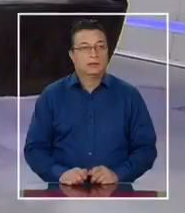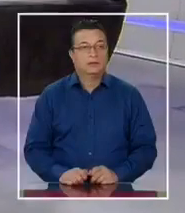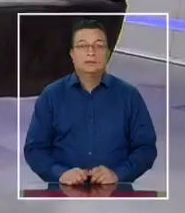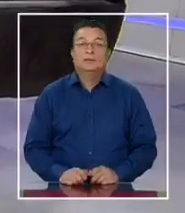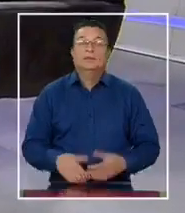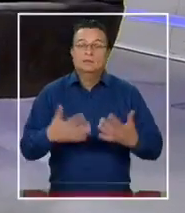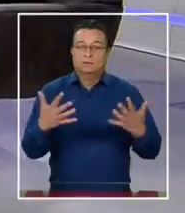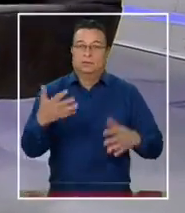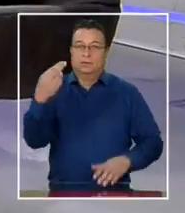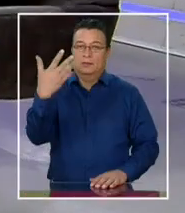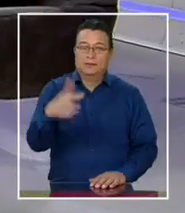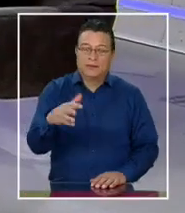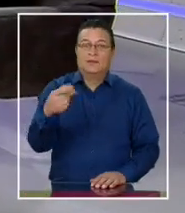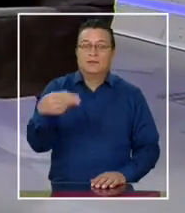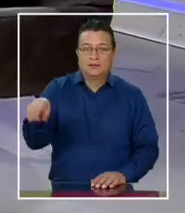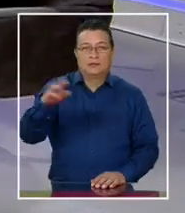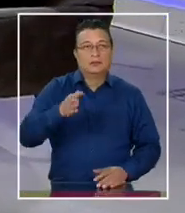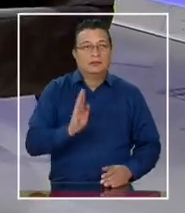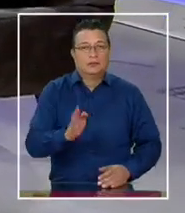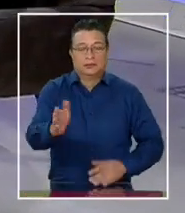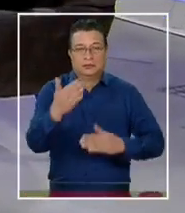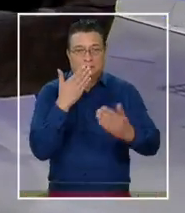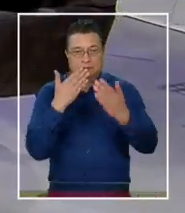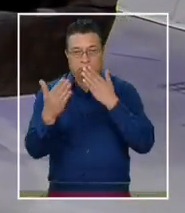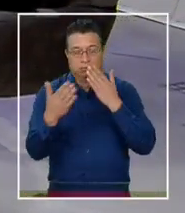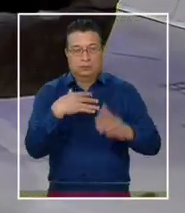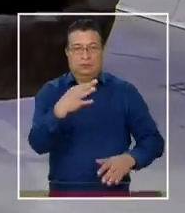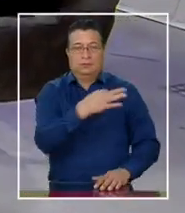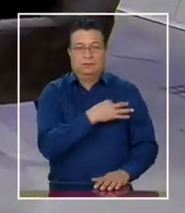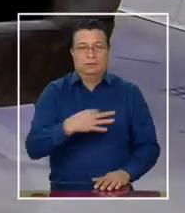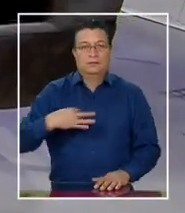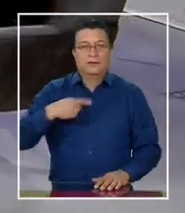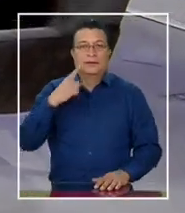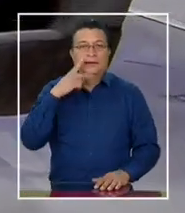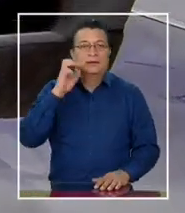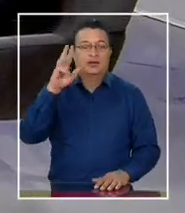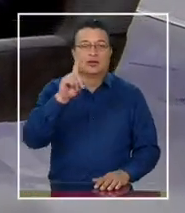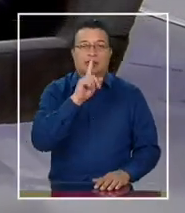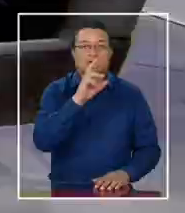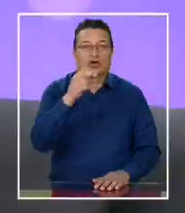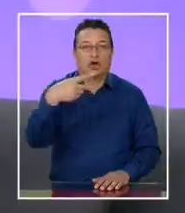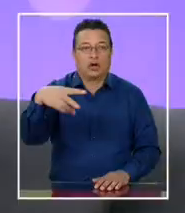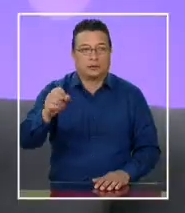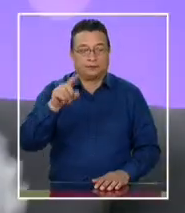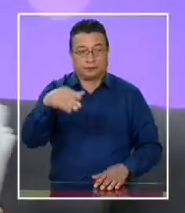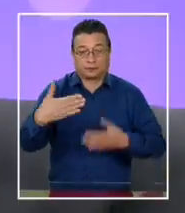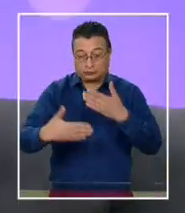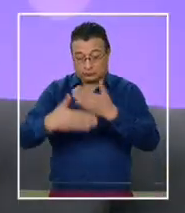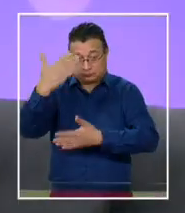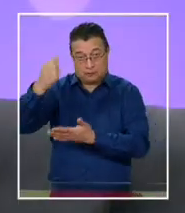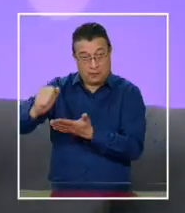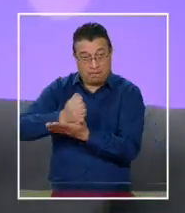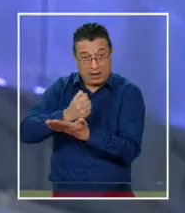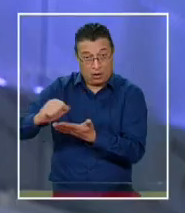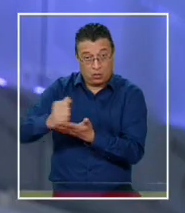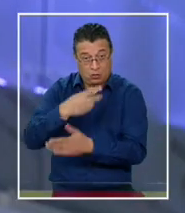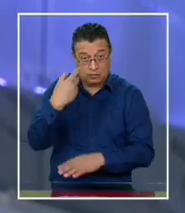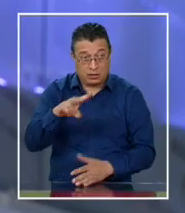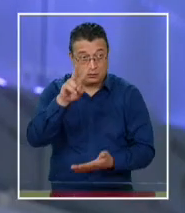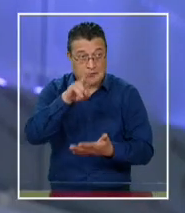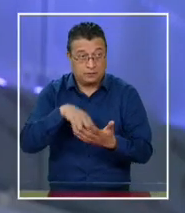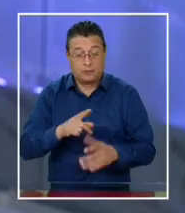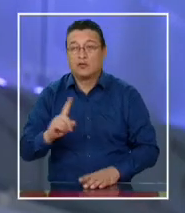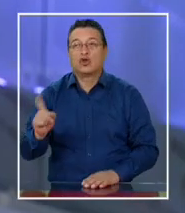ya estamos ya continuamos la conversación con la ministra del interior Carolina Toa Mecha leyó El mercurio hoy día me imagino no me